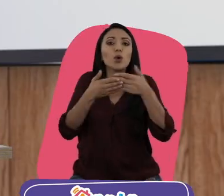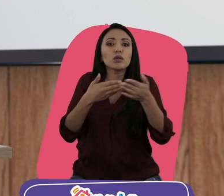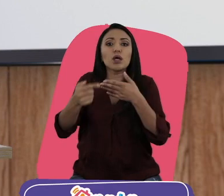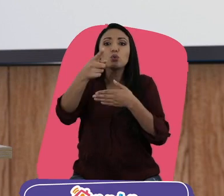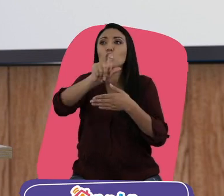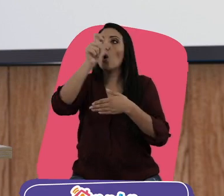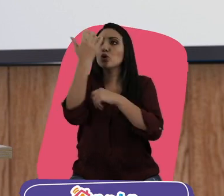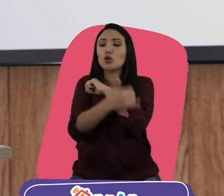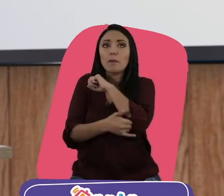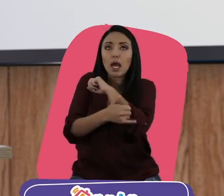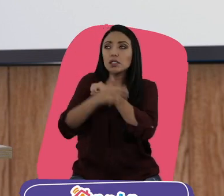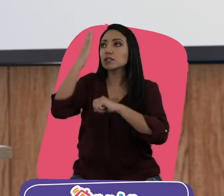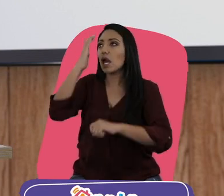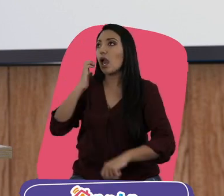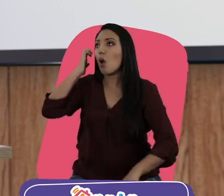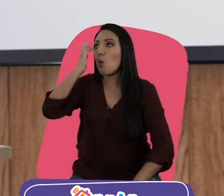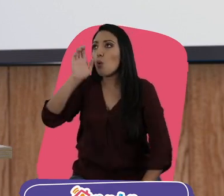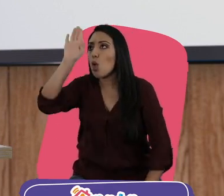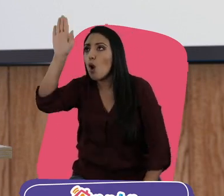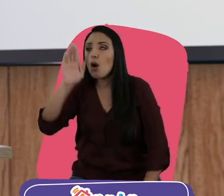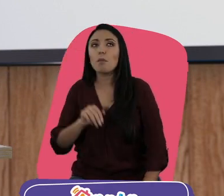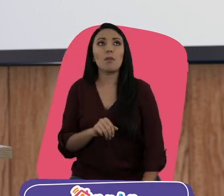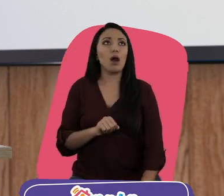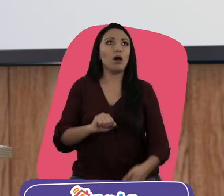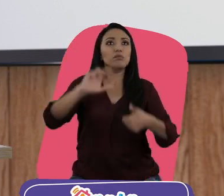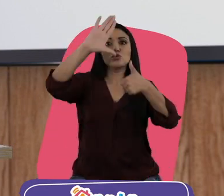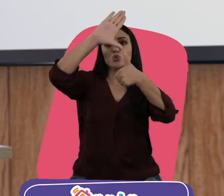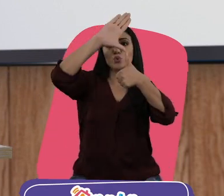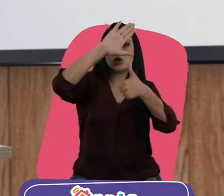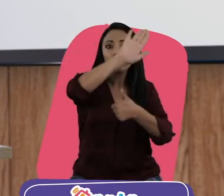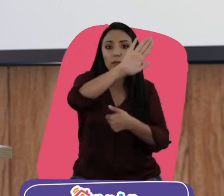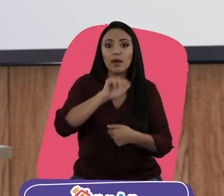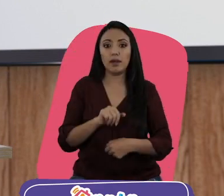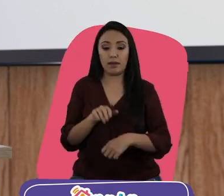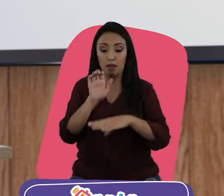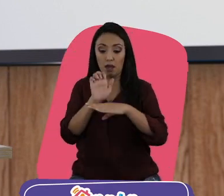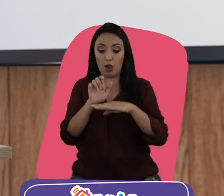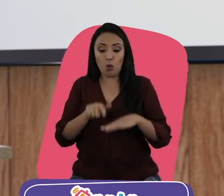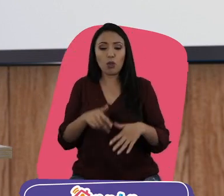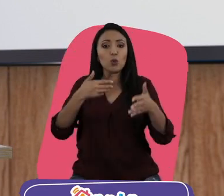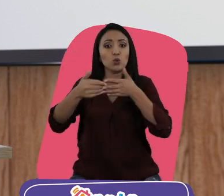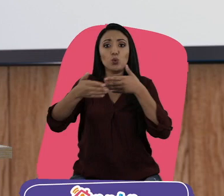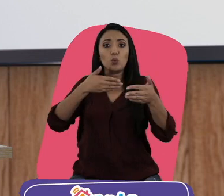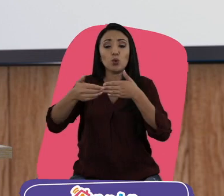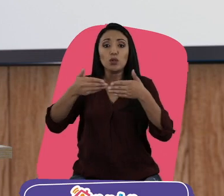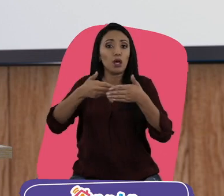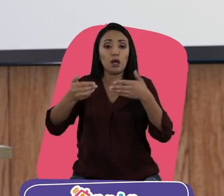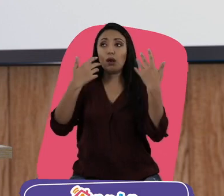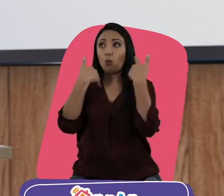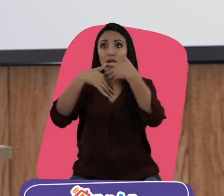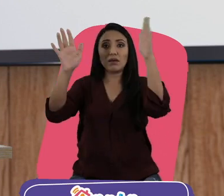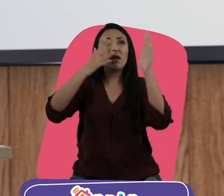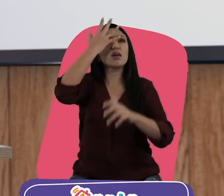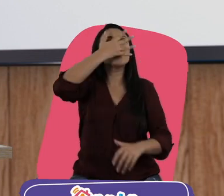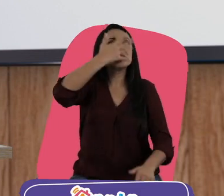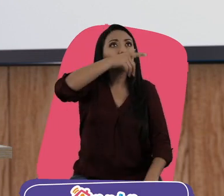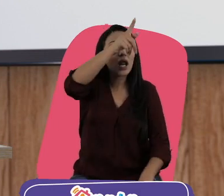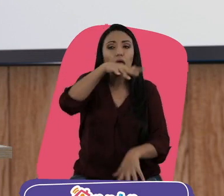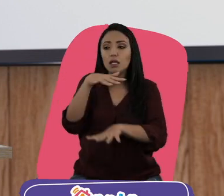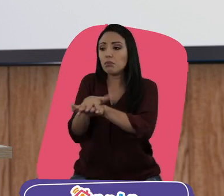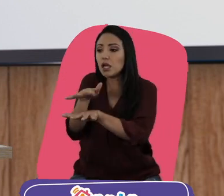Puedes estar en Europa, puedes estar en Norteamérica, puedes estar en Ecuador, en cualquier lugar, en Esmeraldas, en